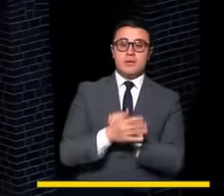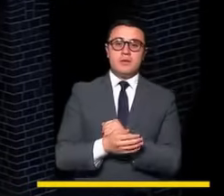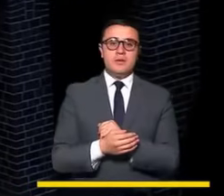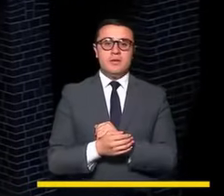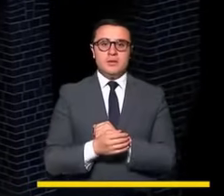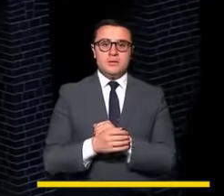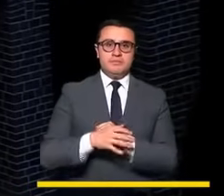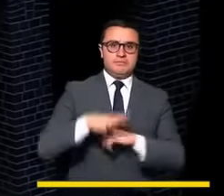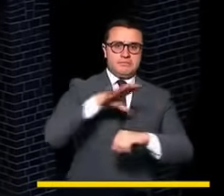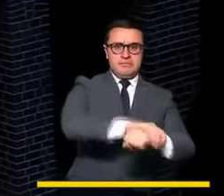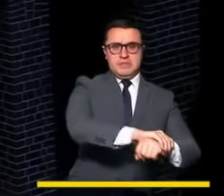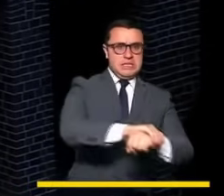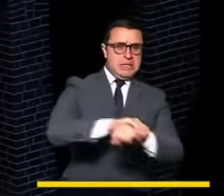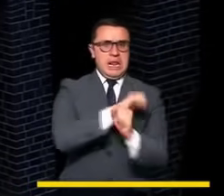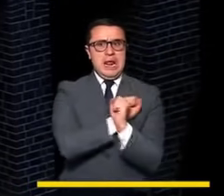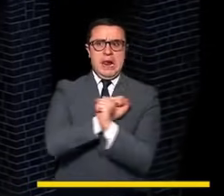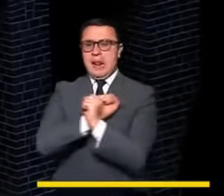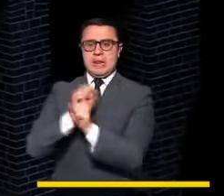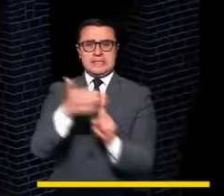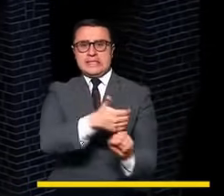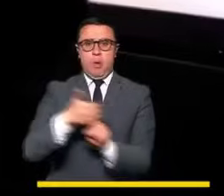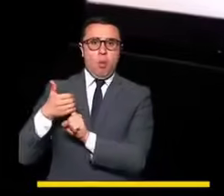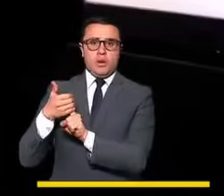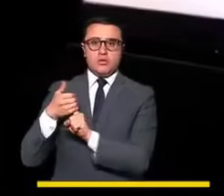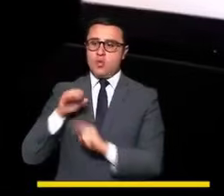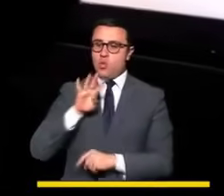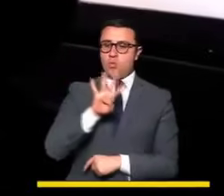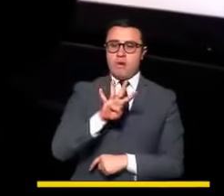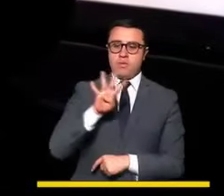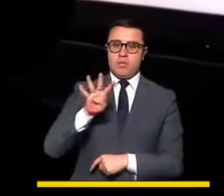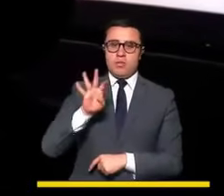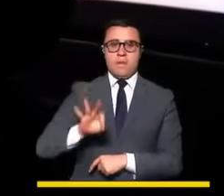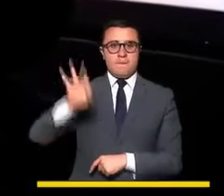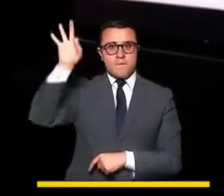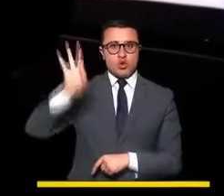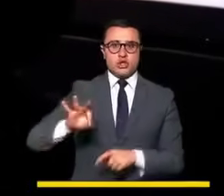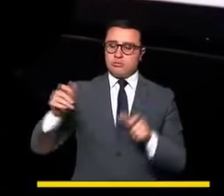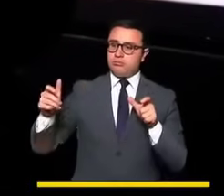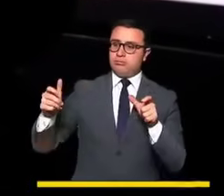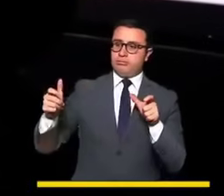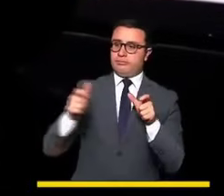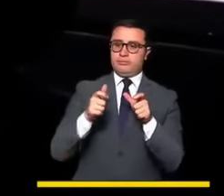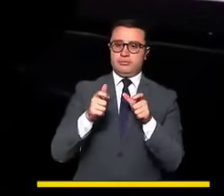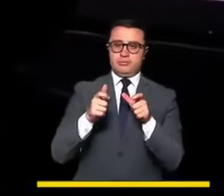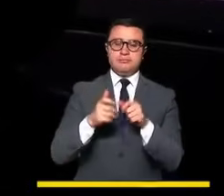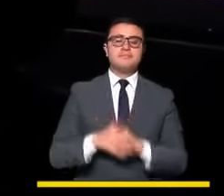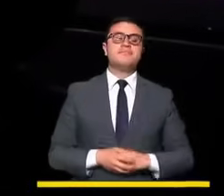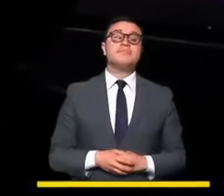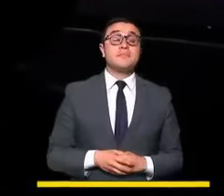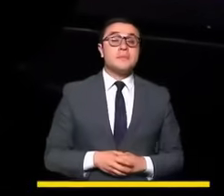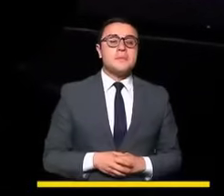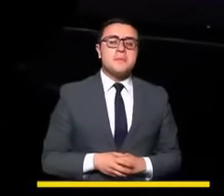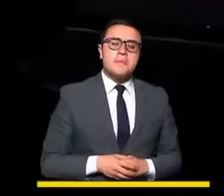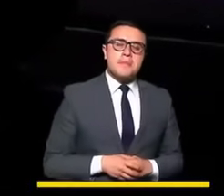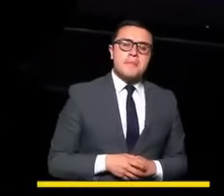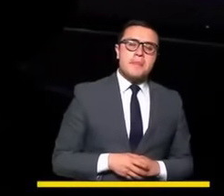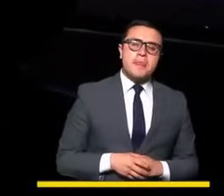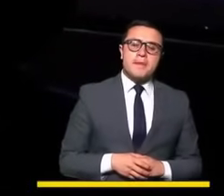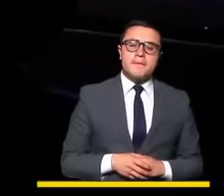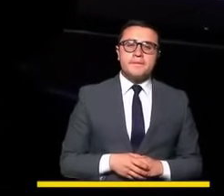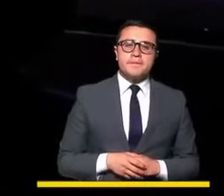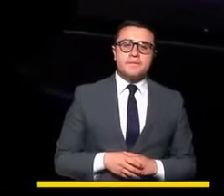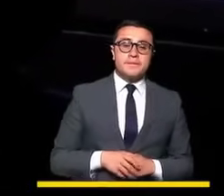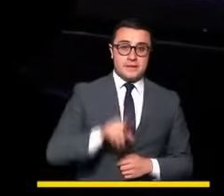en secuestro simple, 44%. Tenemos una reducción del